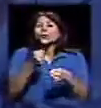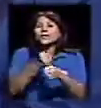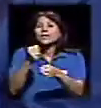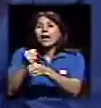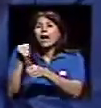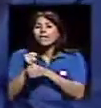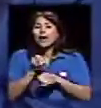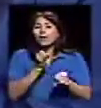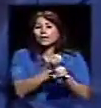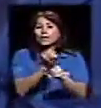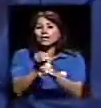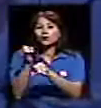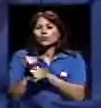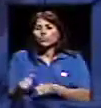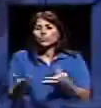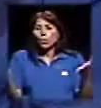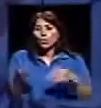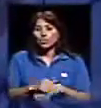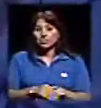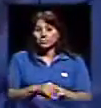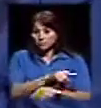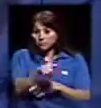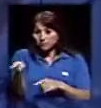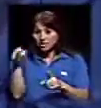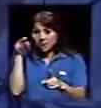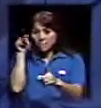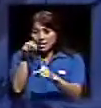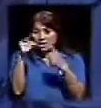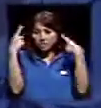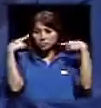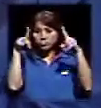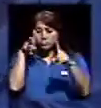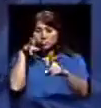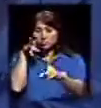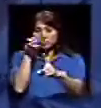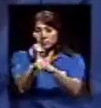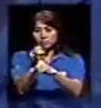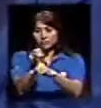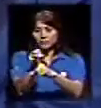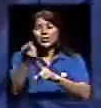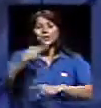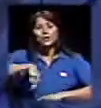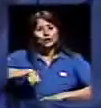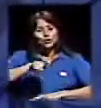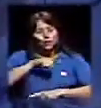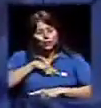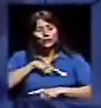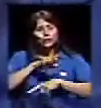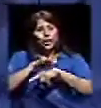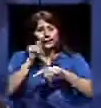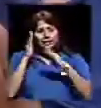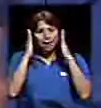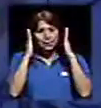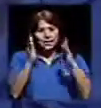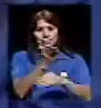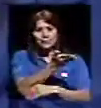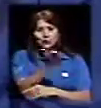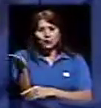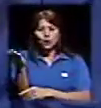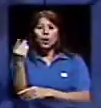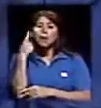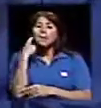y el logro de esas metas. Y de todos esos aspectos hacemos también un llamado de atención para que de manera